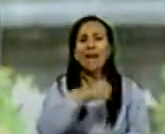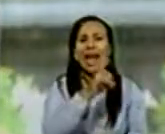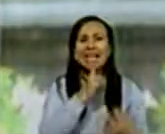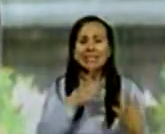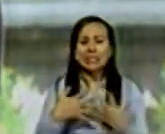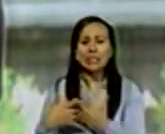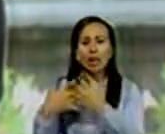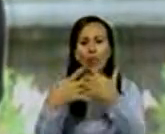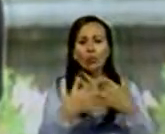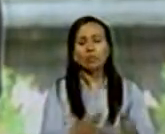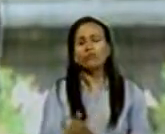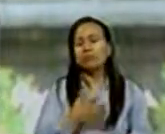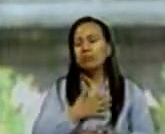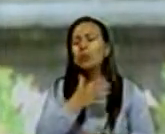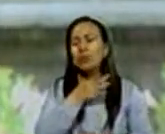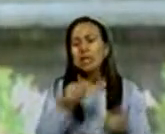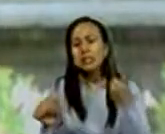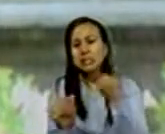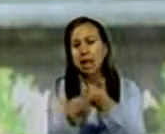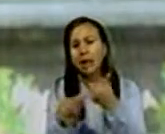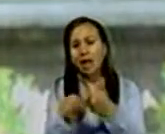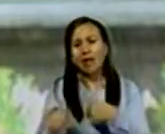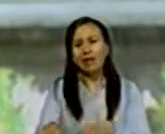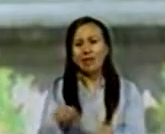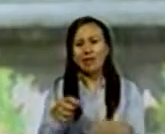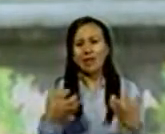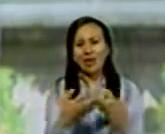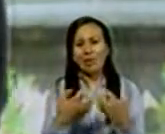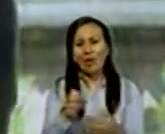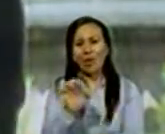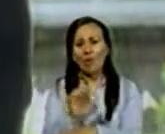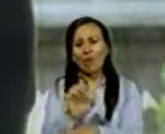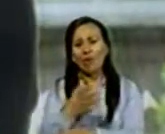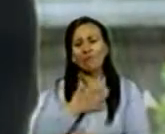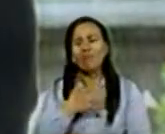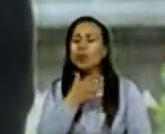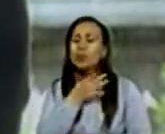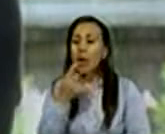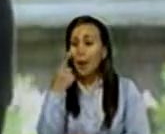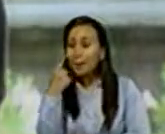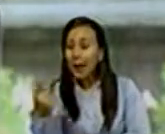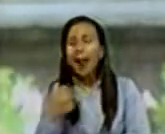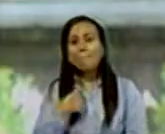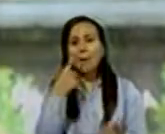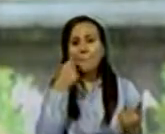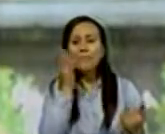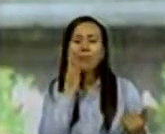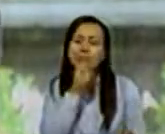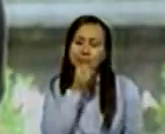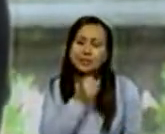gustaría estar cerca de mi país. Me gustaría porque así podría ver más seguido a mis padres